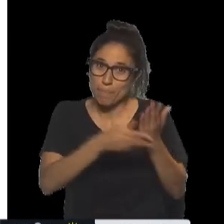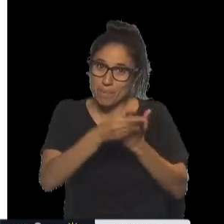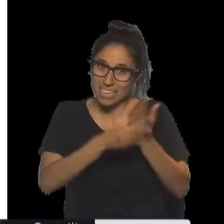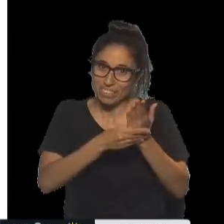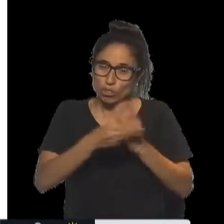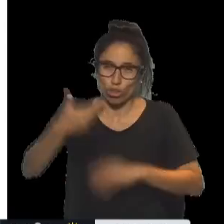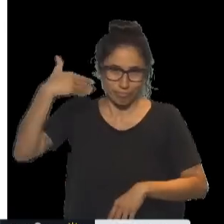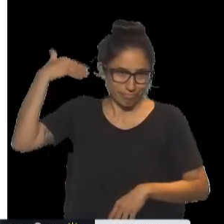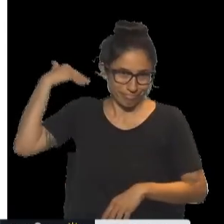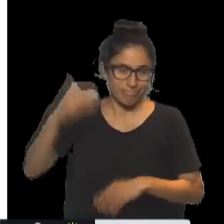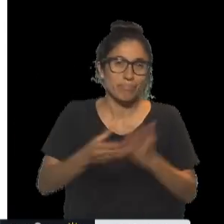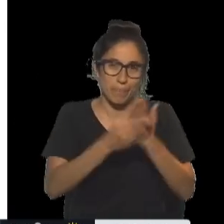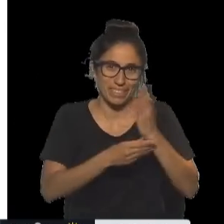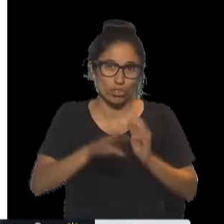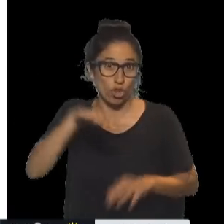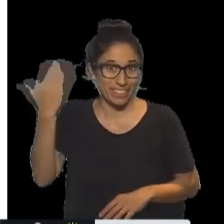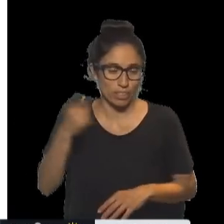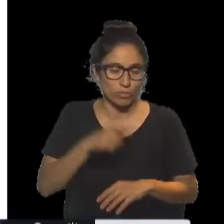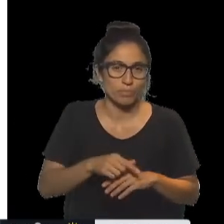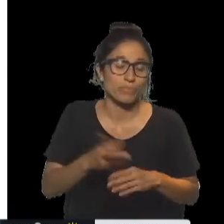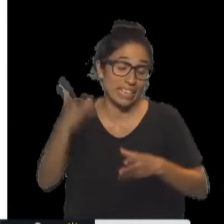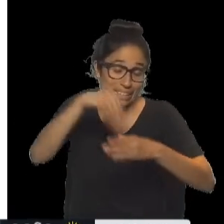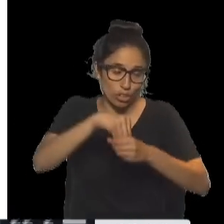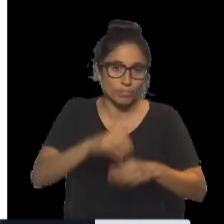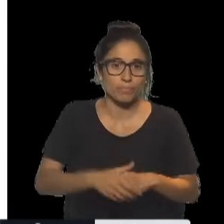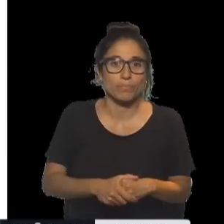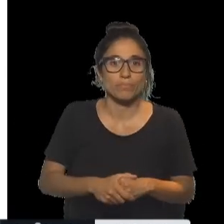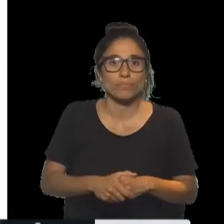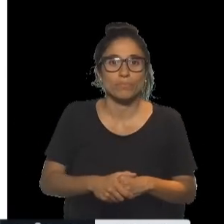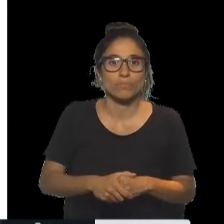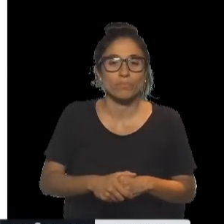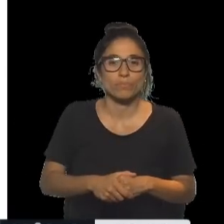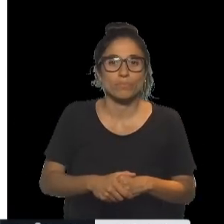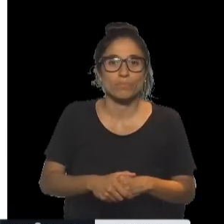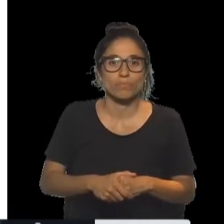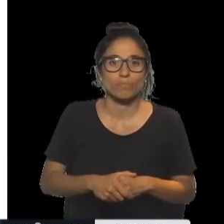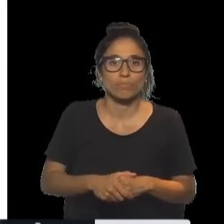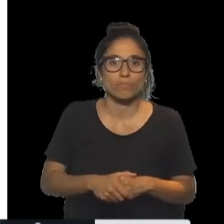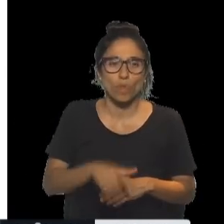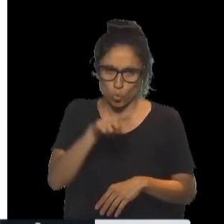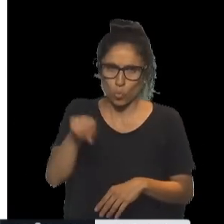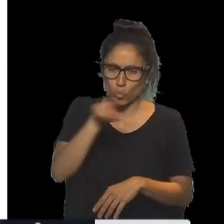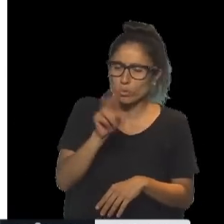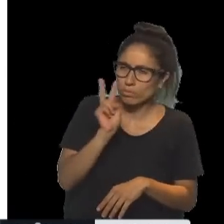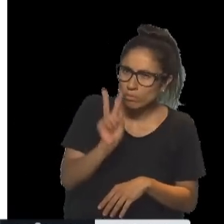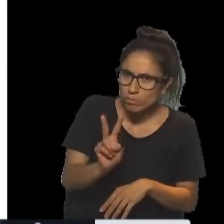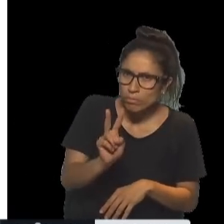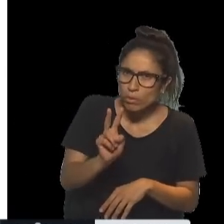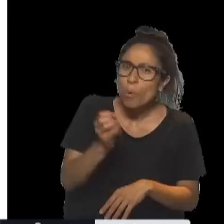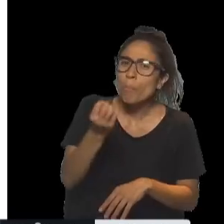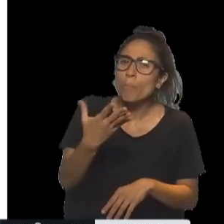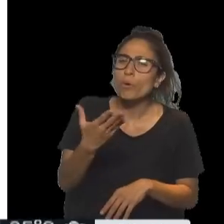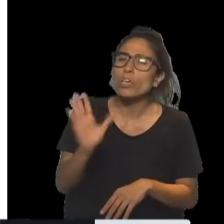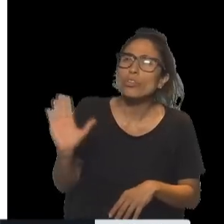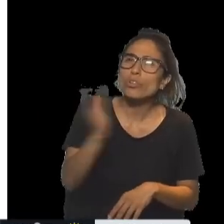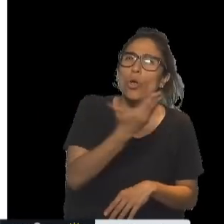Ustedes con el decreto de ayuda a la ciudad de Buenos Aires por el traspaso de la policía, porque los gobernadores vieron la beta ahí, se juntaron, hicieron